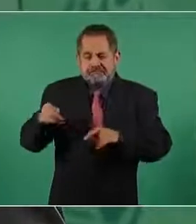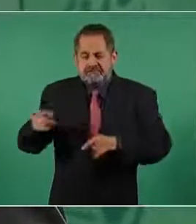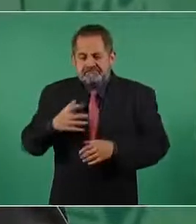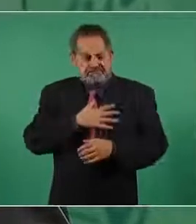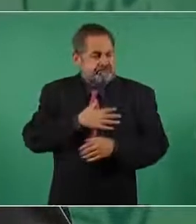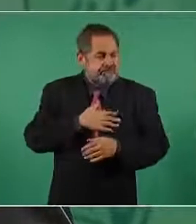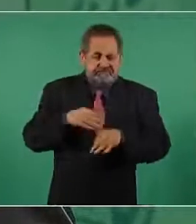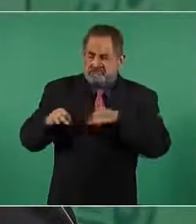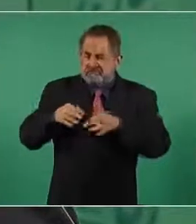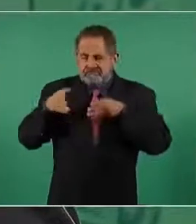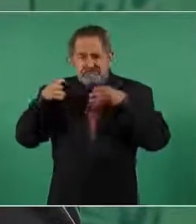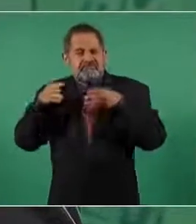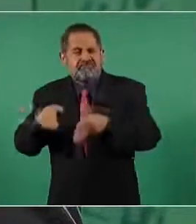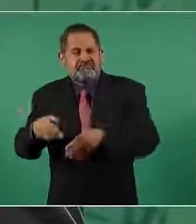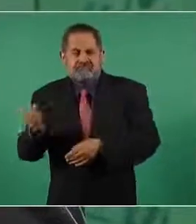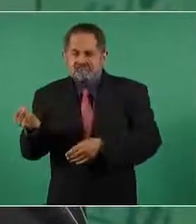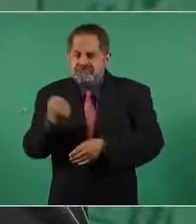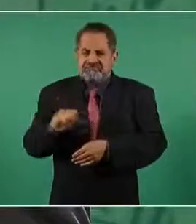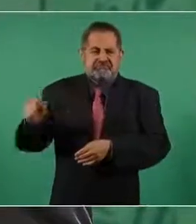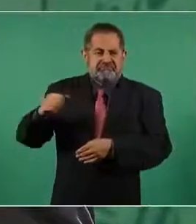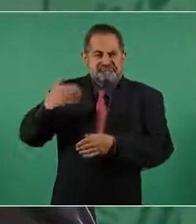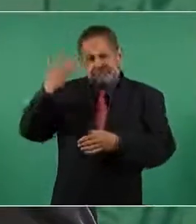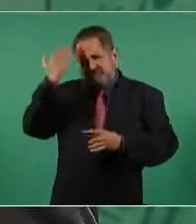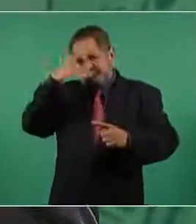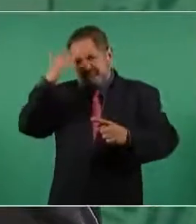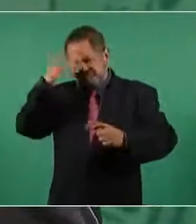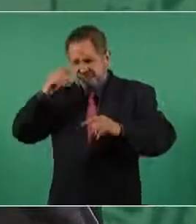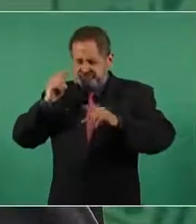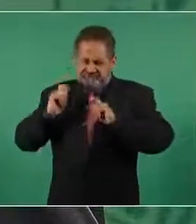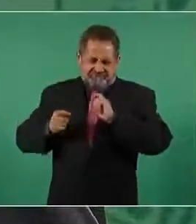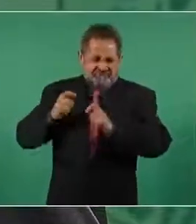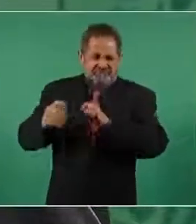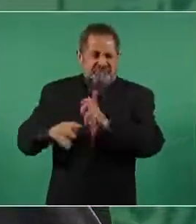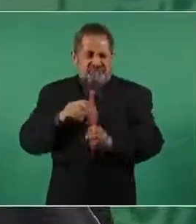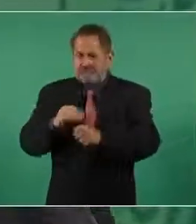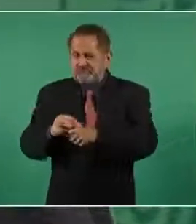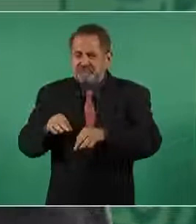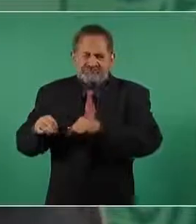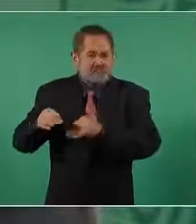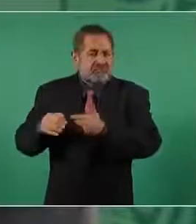tanta eficacia para